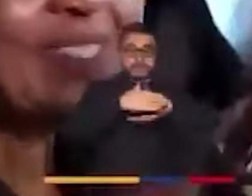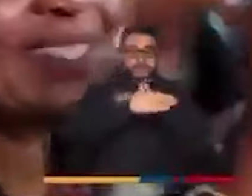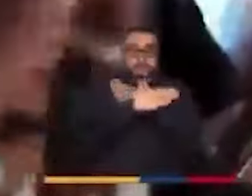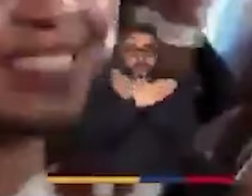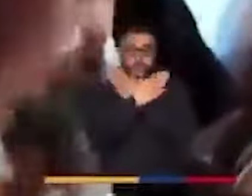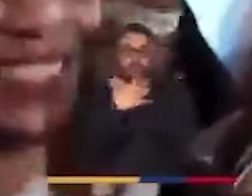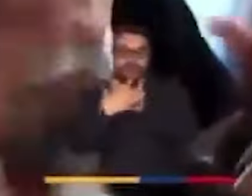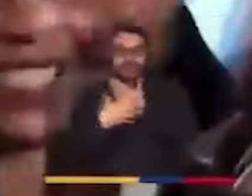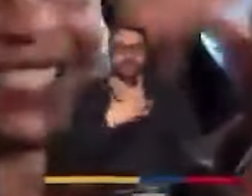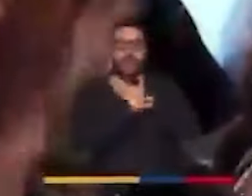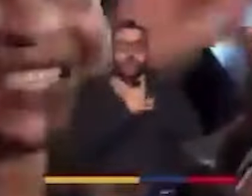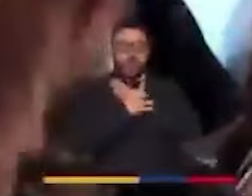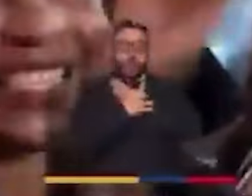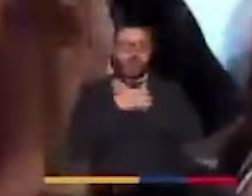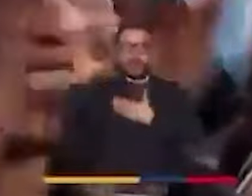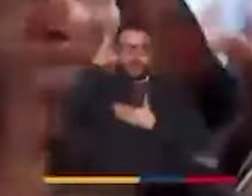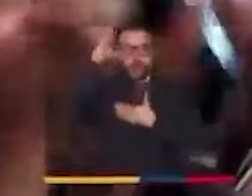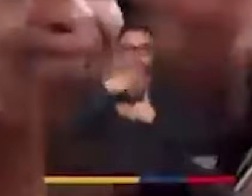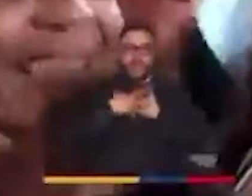Y ahí,